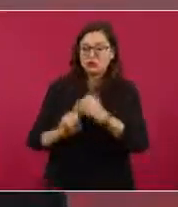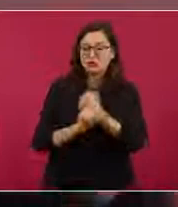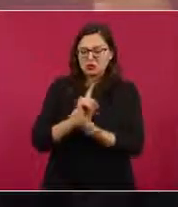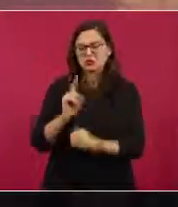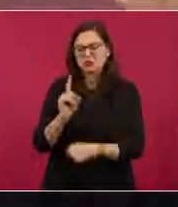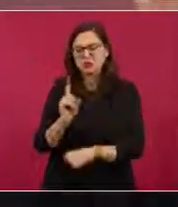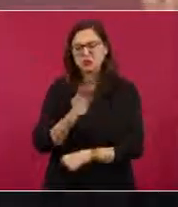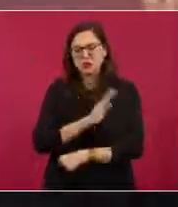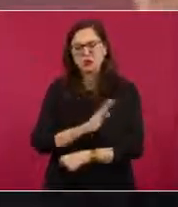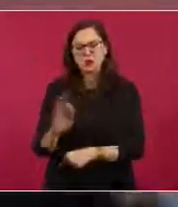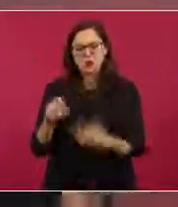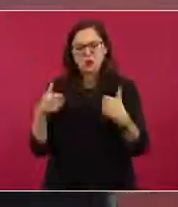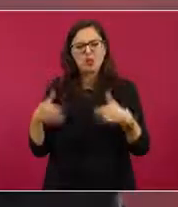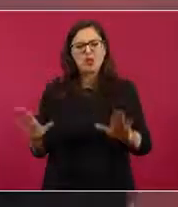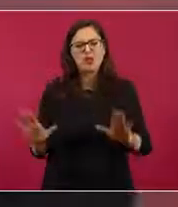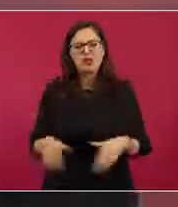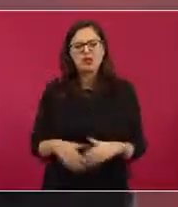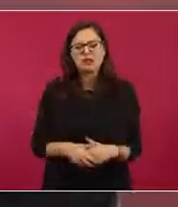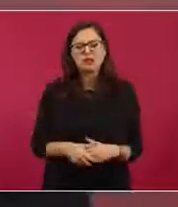pero nunca va a ser